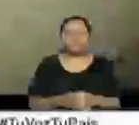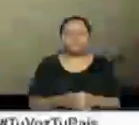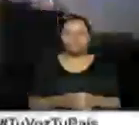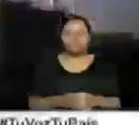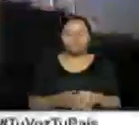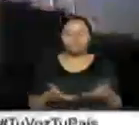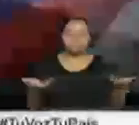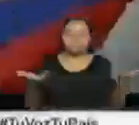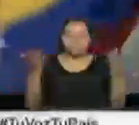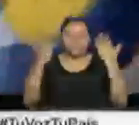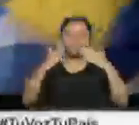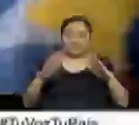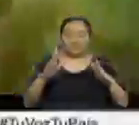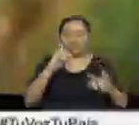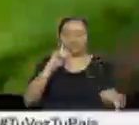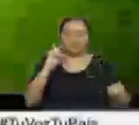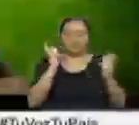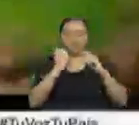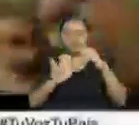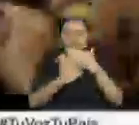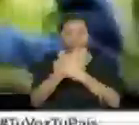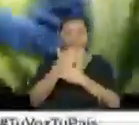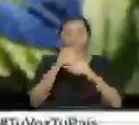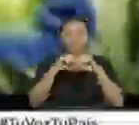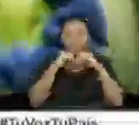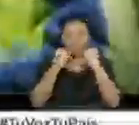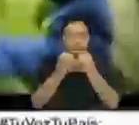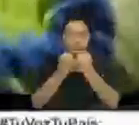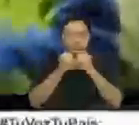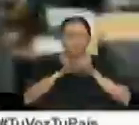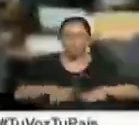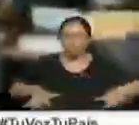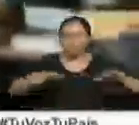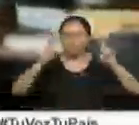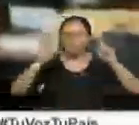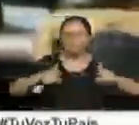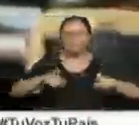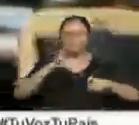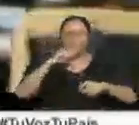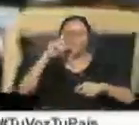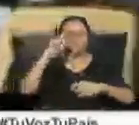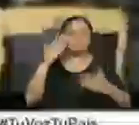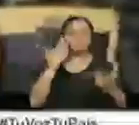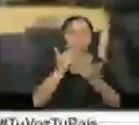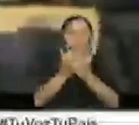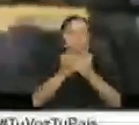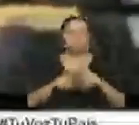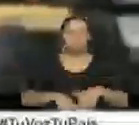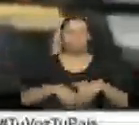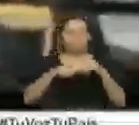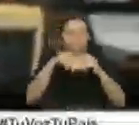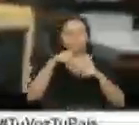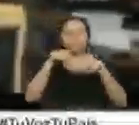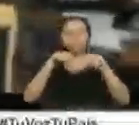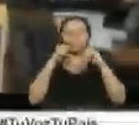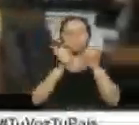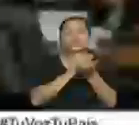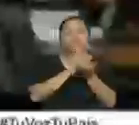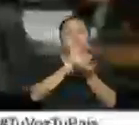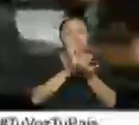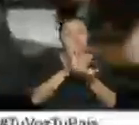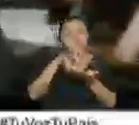Por ello, la transformación estructural ofrecida por el presidente Rafael Correa tuvo como punto de partida una Asamblea